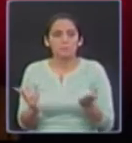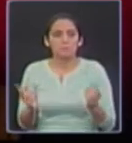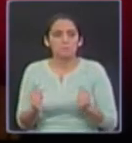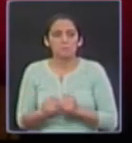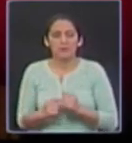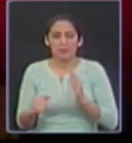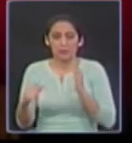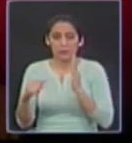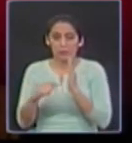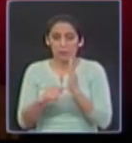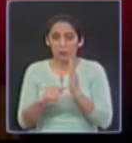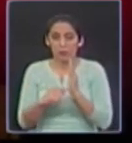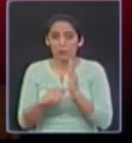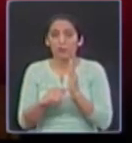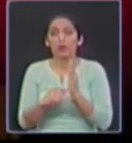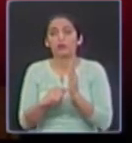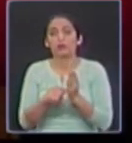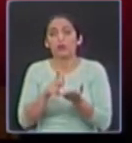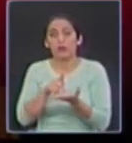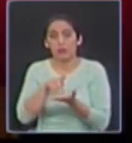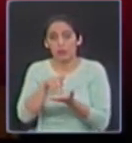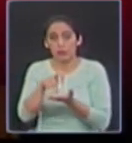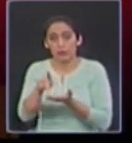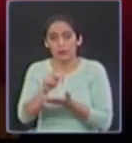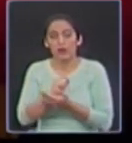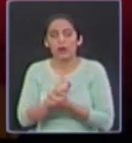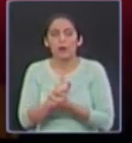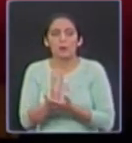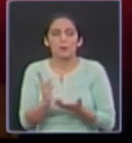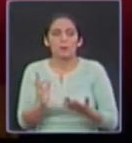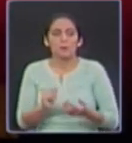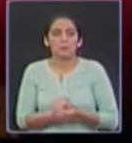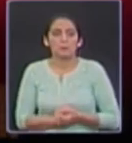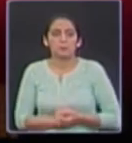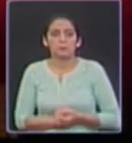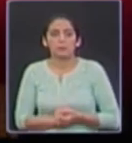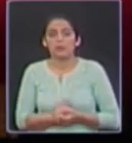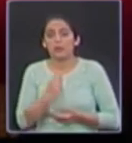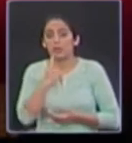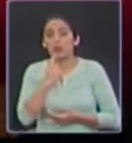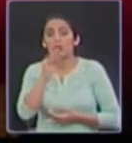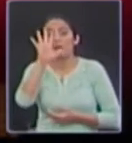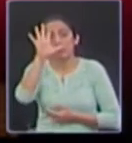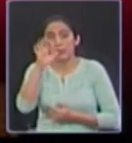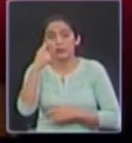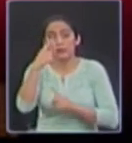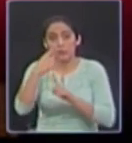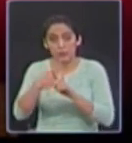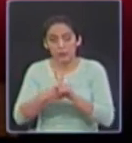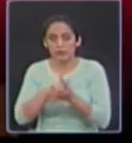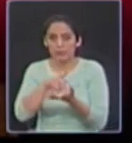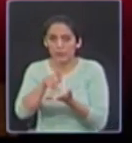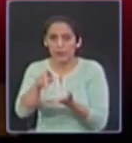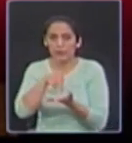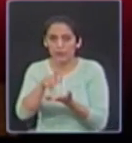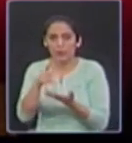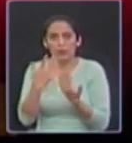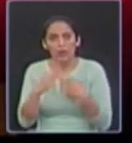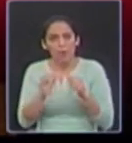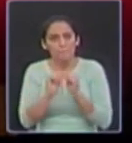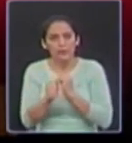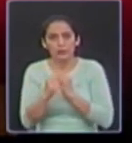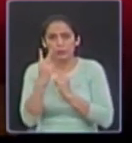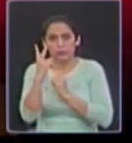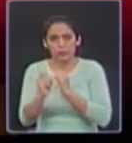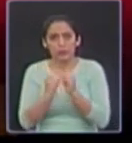establecerse durante 15 meses, han pasado ya 2 años y en este momento me parece que en abril hay un nuevo desmontaje de